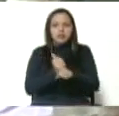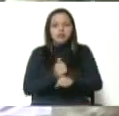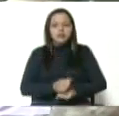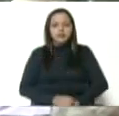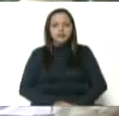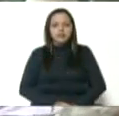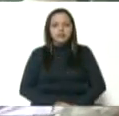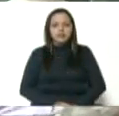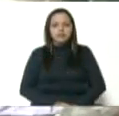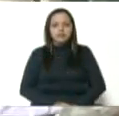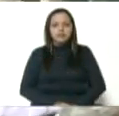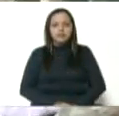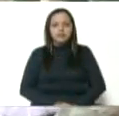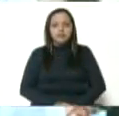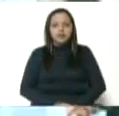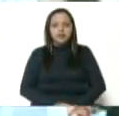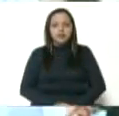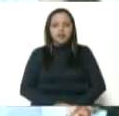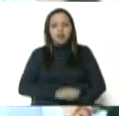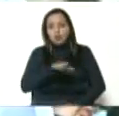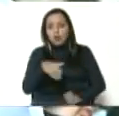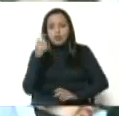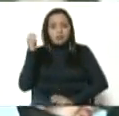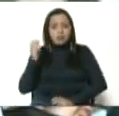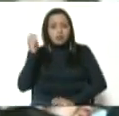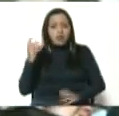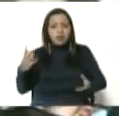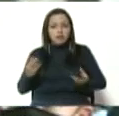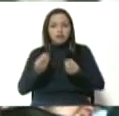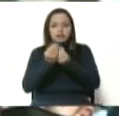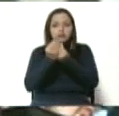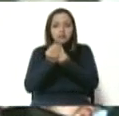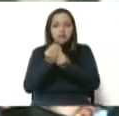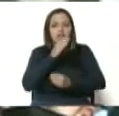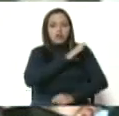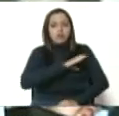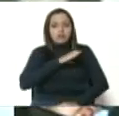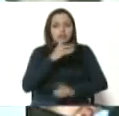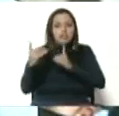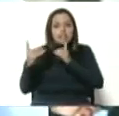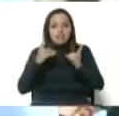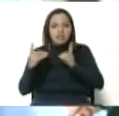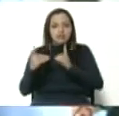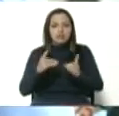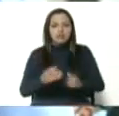demás diputados que le acompañan, de esta importante comisión de diálogo.